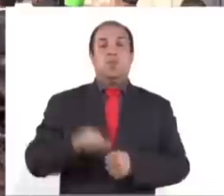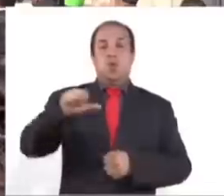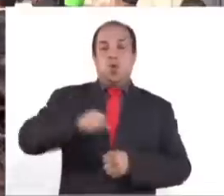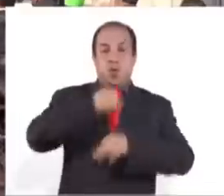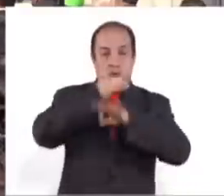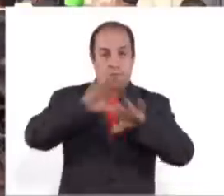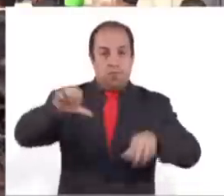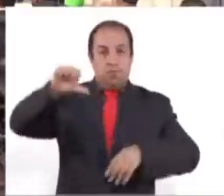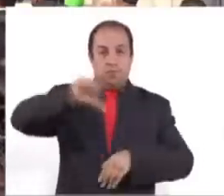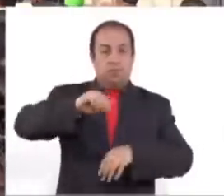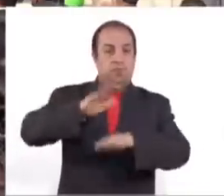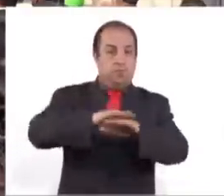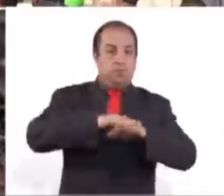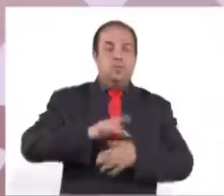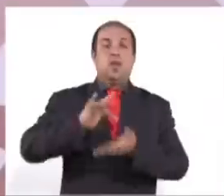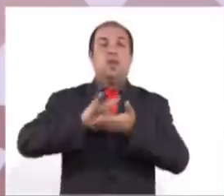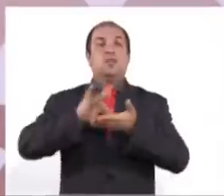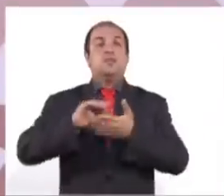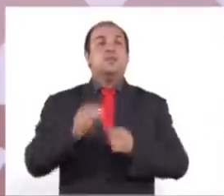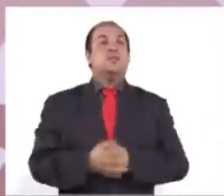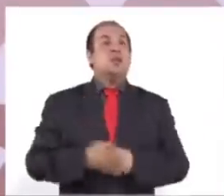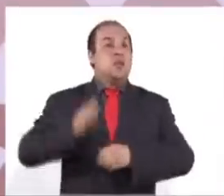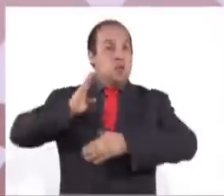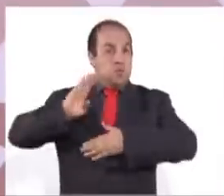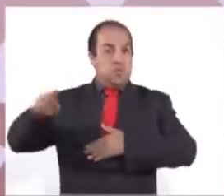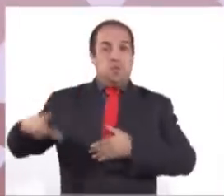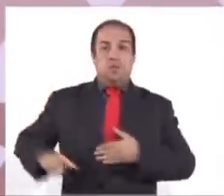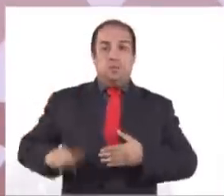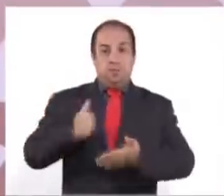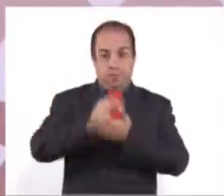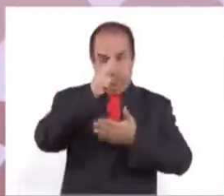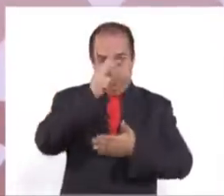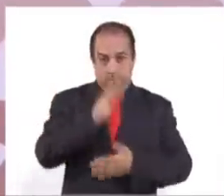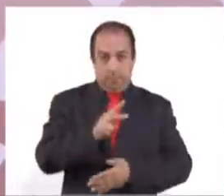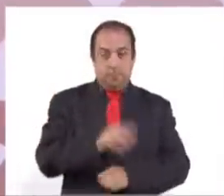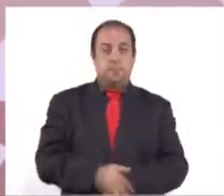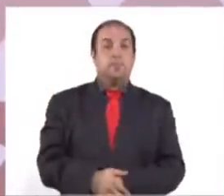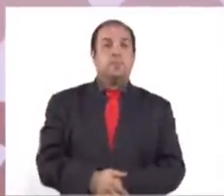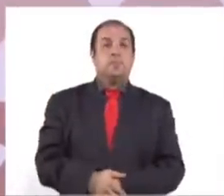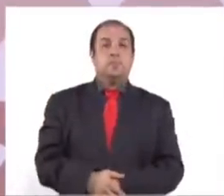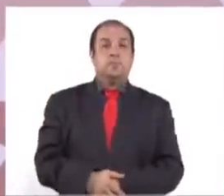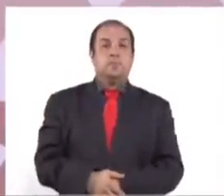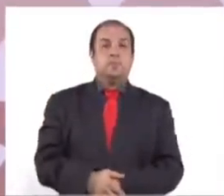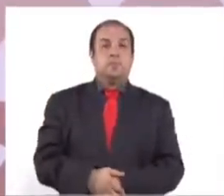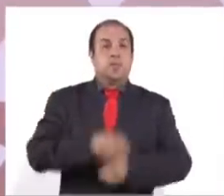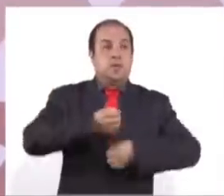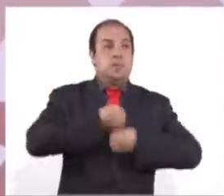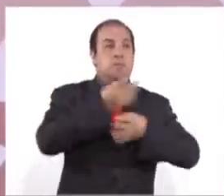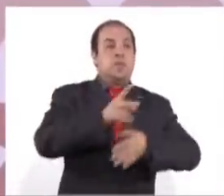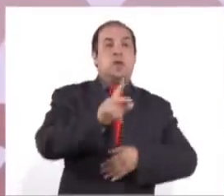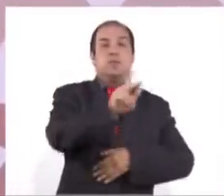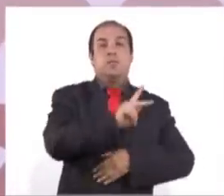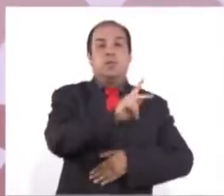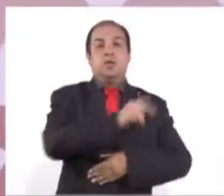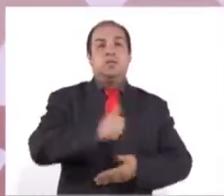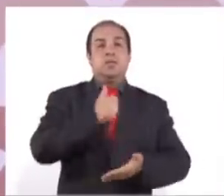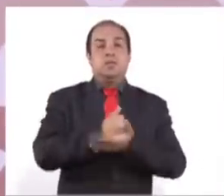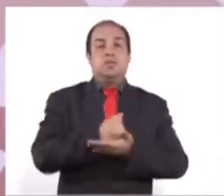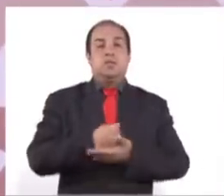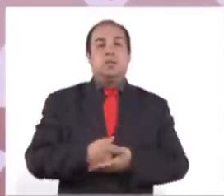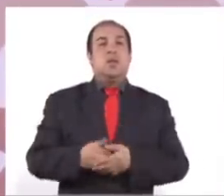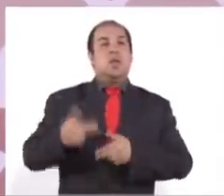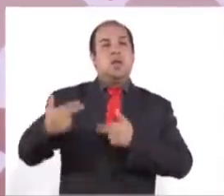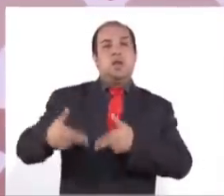de hoy. Queremos agradecerles el compromiso del gobierno de la ciudad, para los habitantes de la ciudad, para dejar un mejor